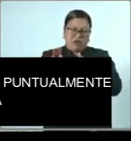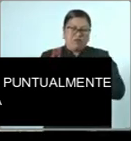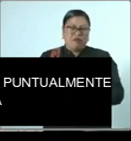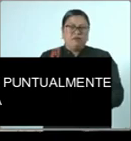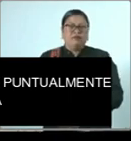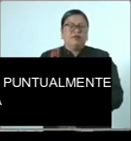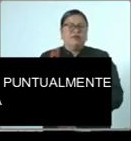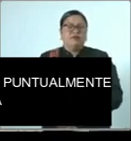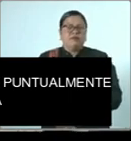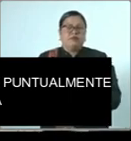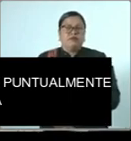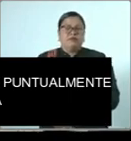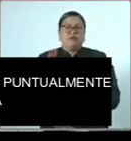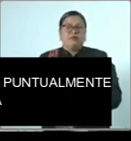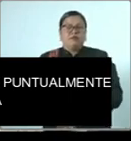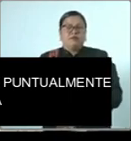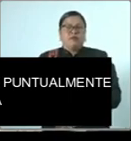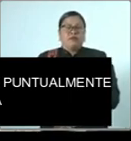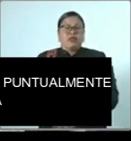Adelante.